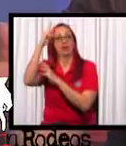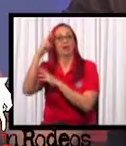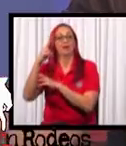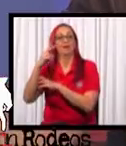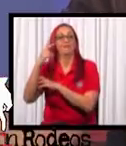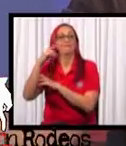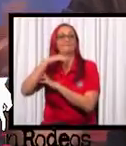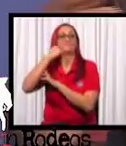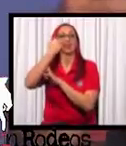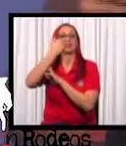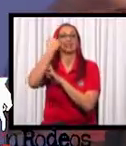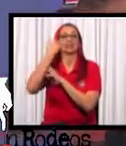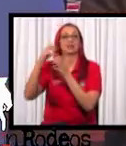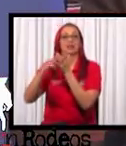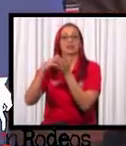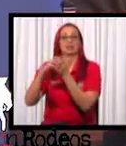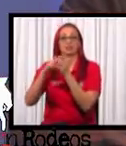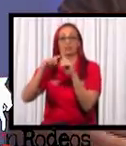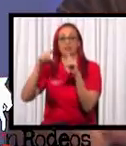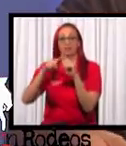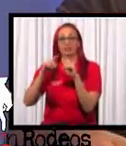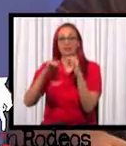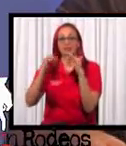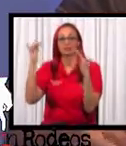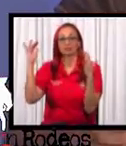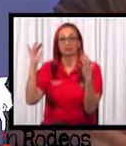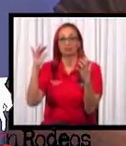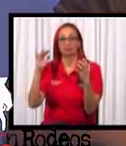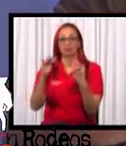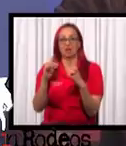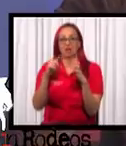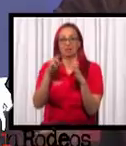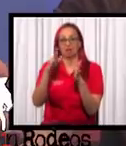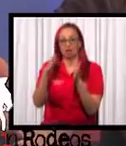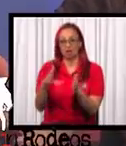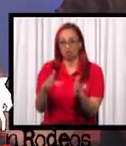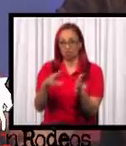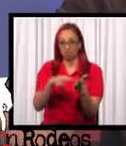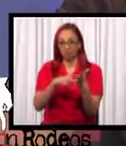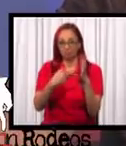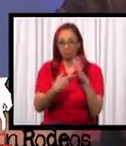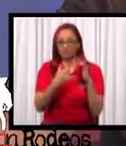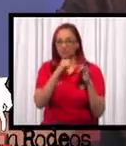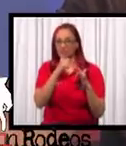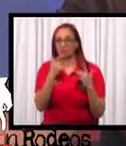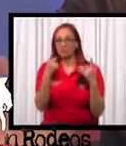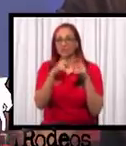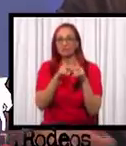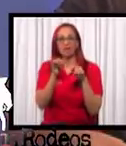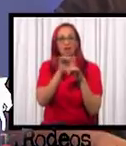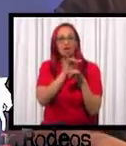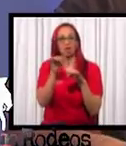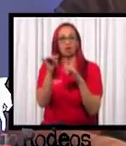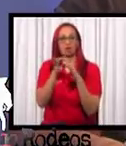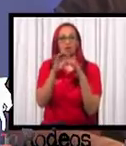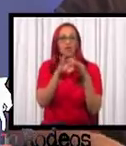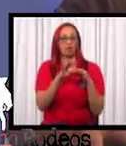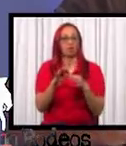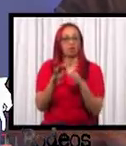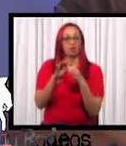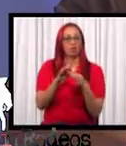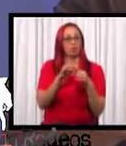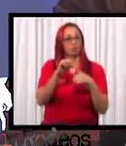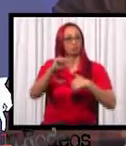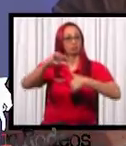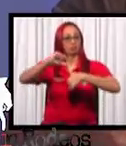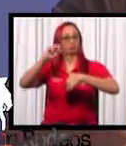con precios diferenciados pues se van a triangular hacia Costa Rica, y eso ya nos ha pasado con el Triángulo Norte en Centroamérica, y hemos visto que el país